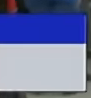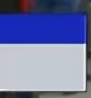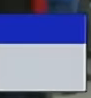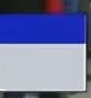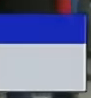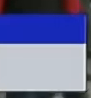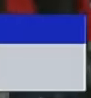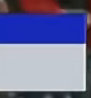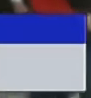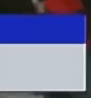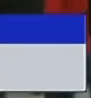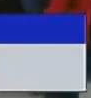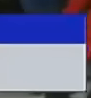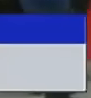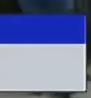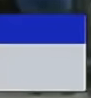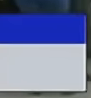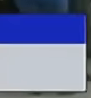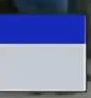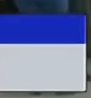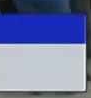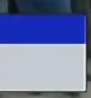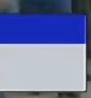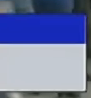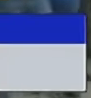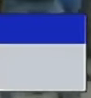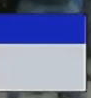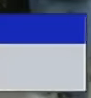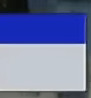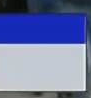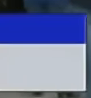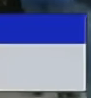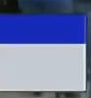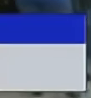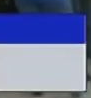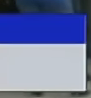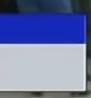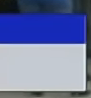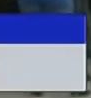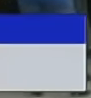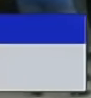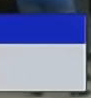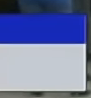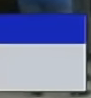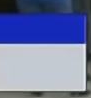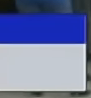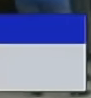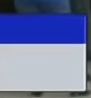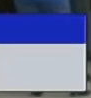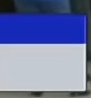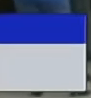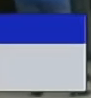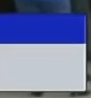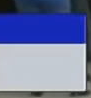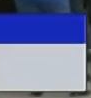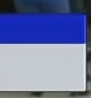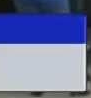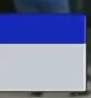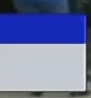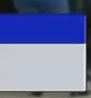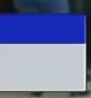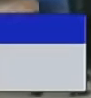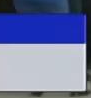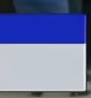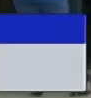18, 19, 20 y 21 y fue suprimido el artículo 22 del proyecto de ley orgánica